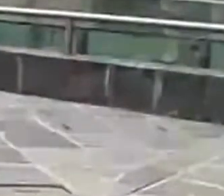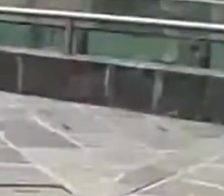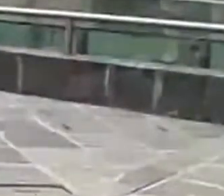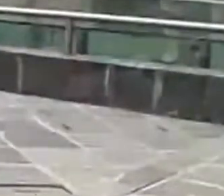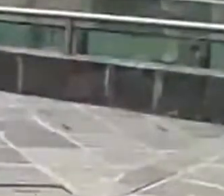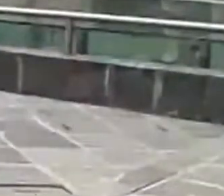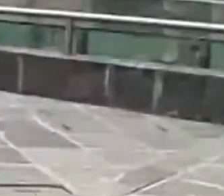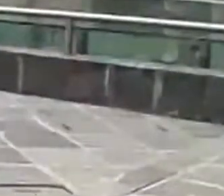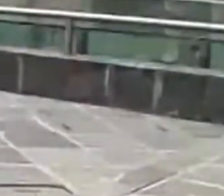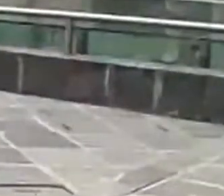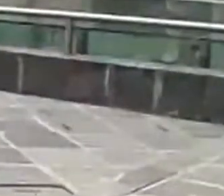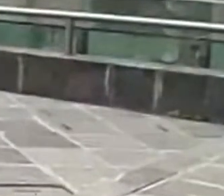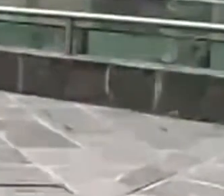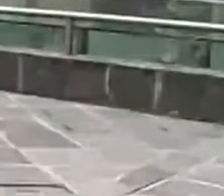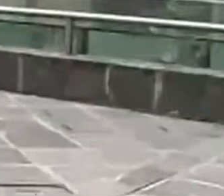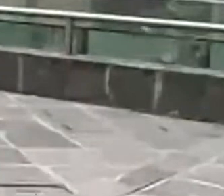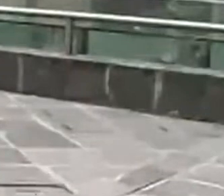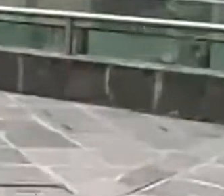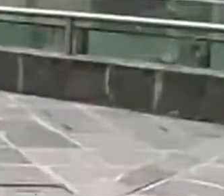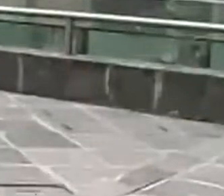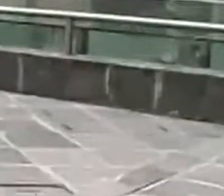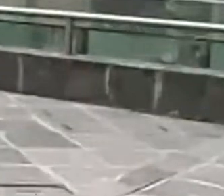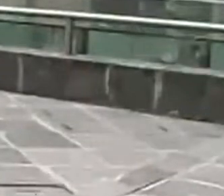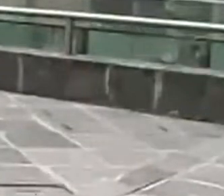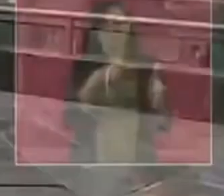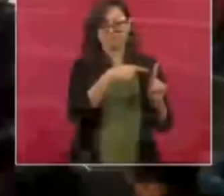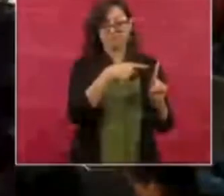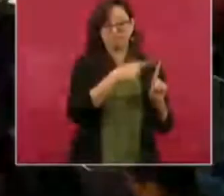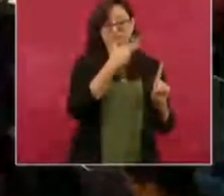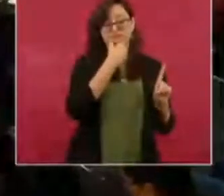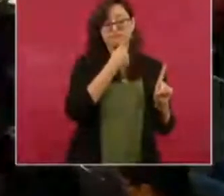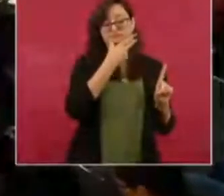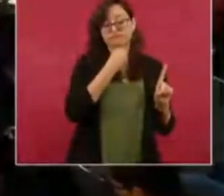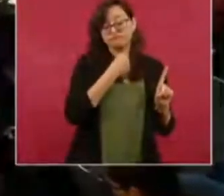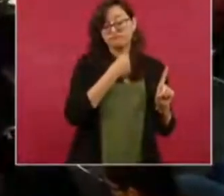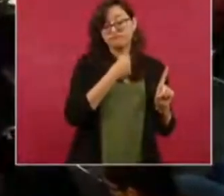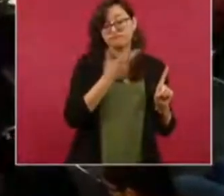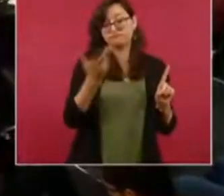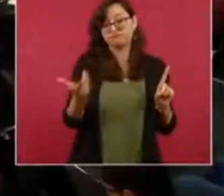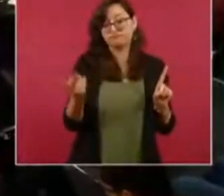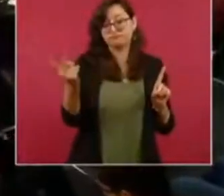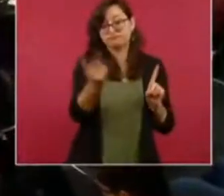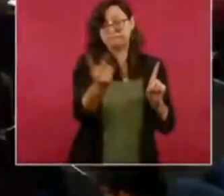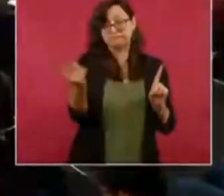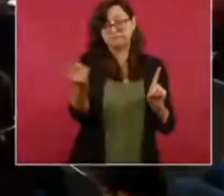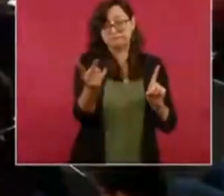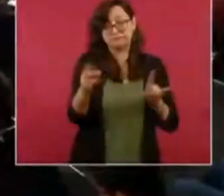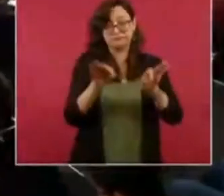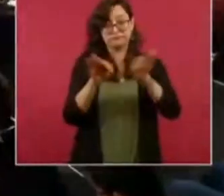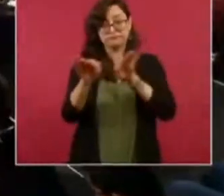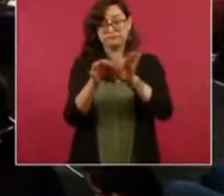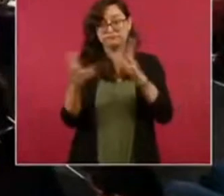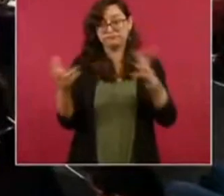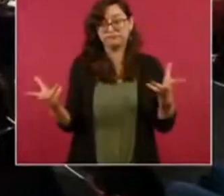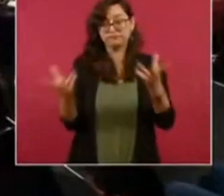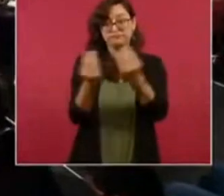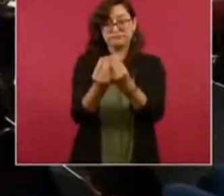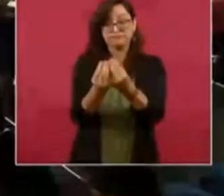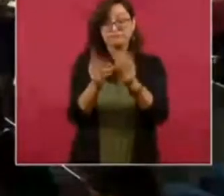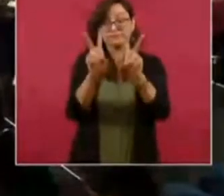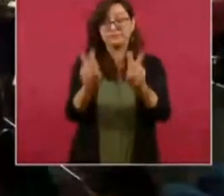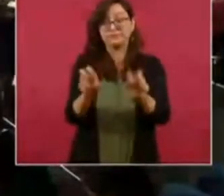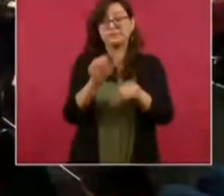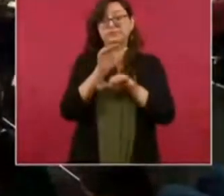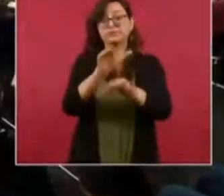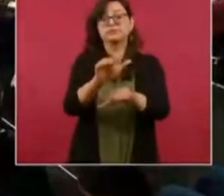nuevamente se cuestionó si la la el semanario proceso quien sacó esta nota va a sacar un desmentido acerca de que